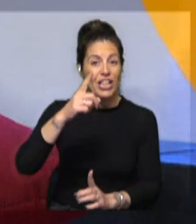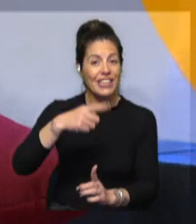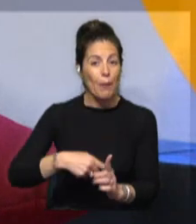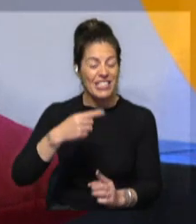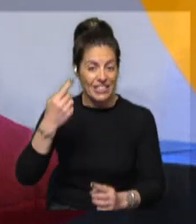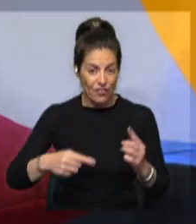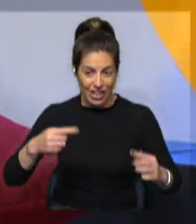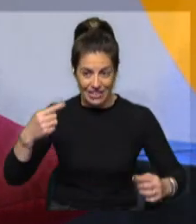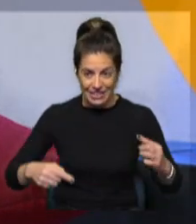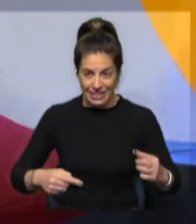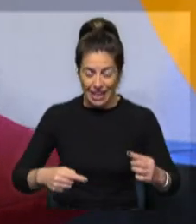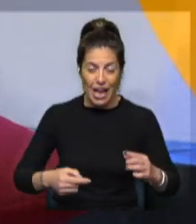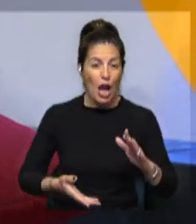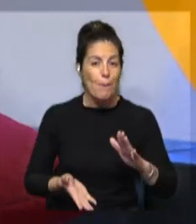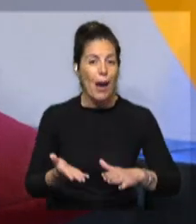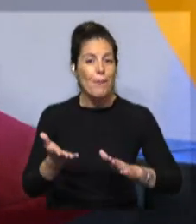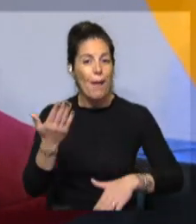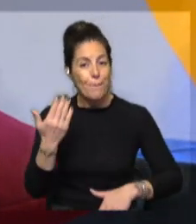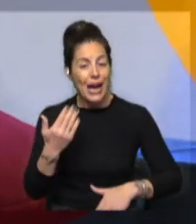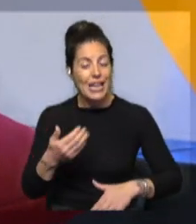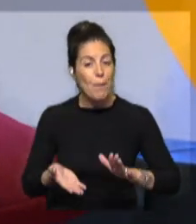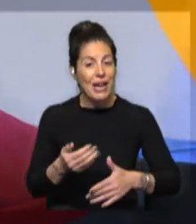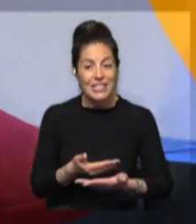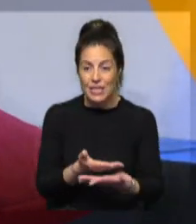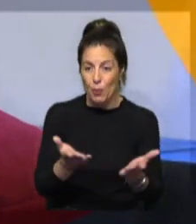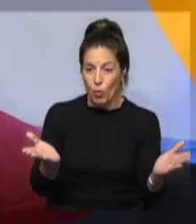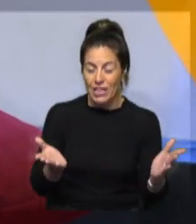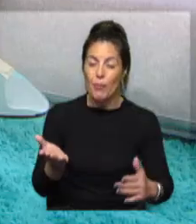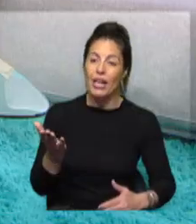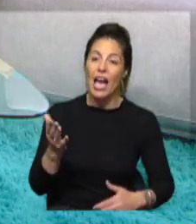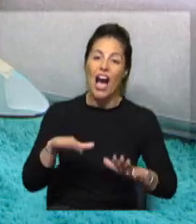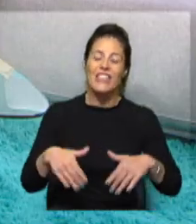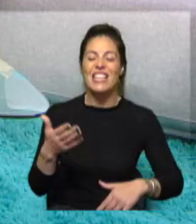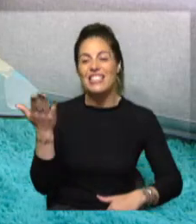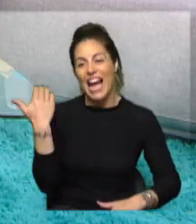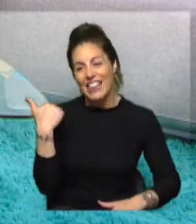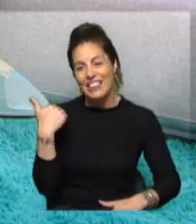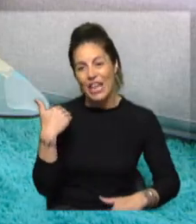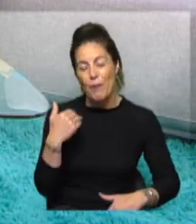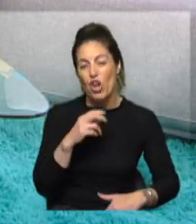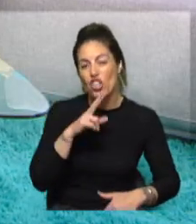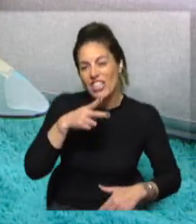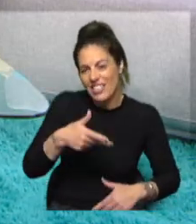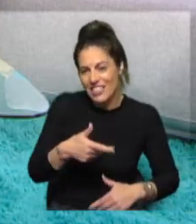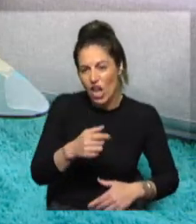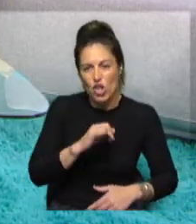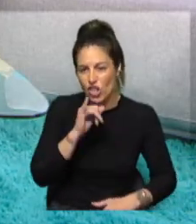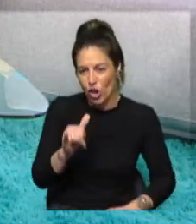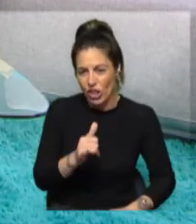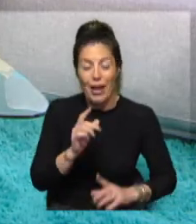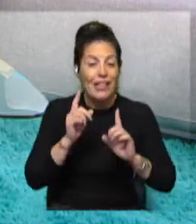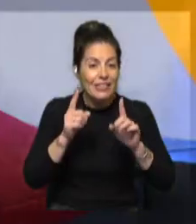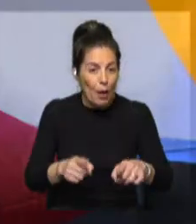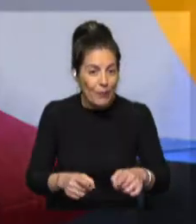diversidad. Y cada vez más, por suerte, y cada vez con más visibilidad, porque a veces sucedían, pero chiquito, bajito. Y convengamos que además también